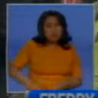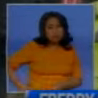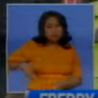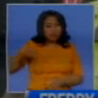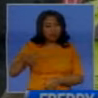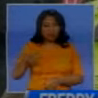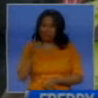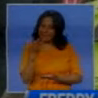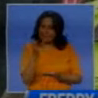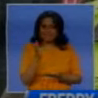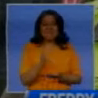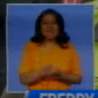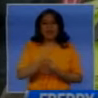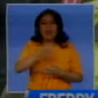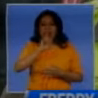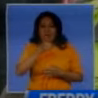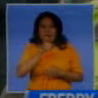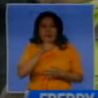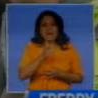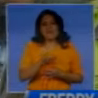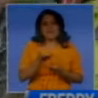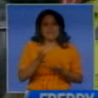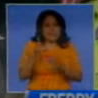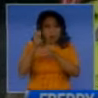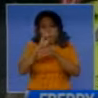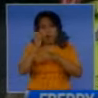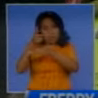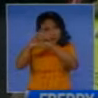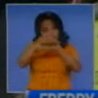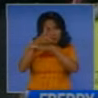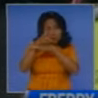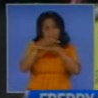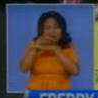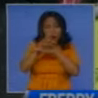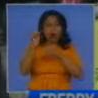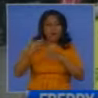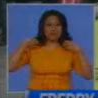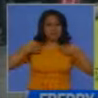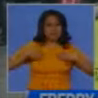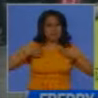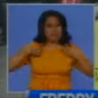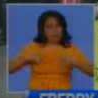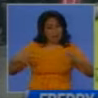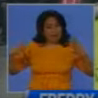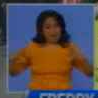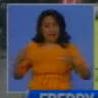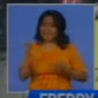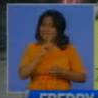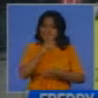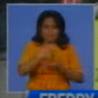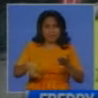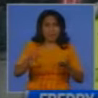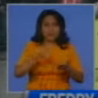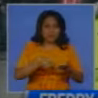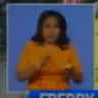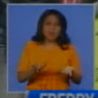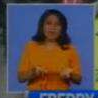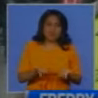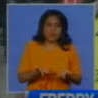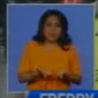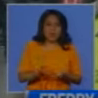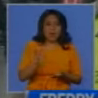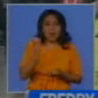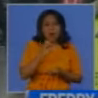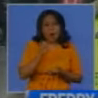el licor, no hay cómo traer las videocámaras, mochilas grandes no pueden traer. El tema de las hebillas, de las correas, mucho cuidado, o